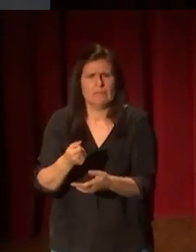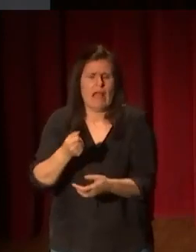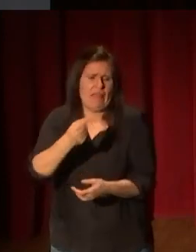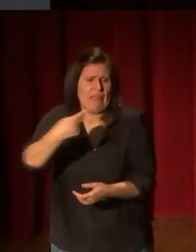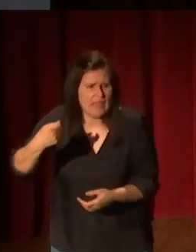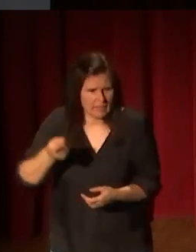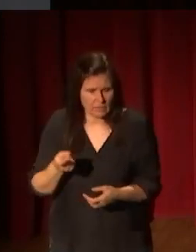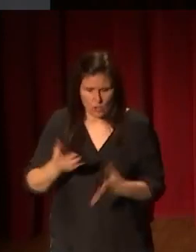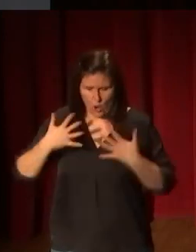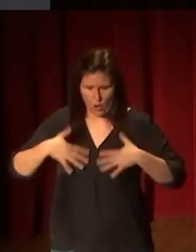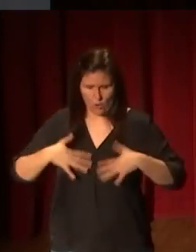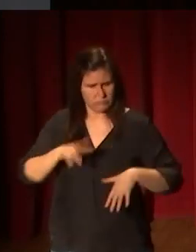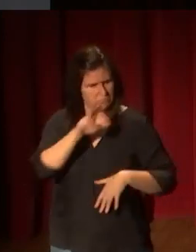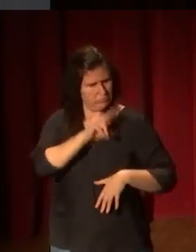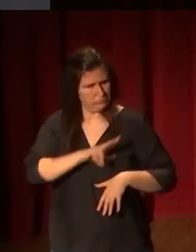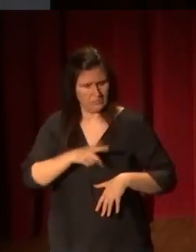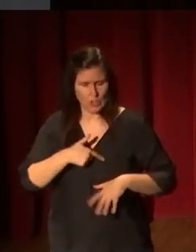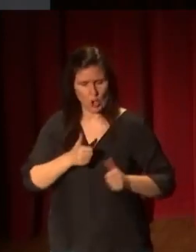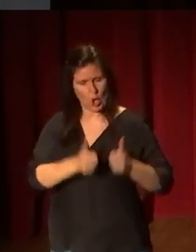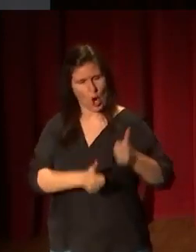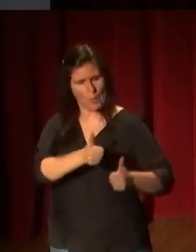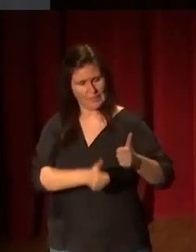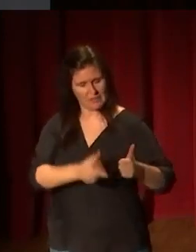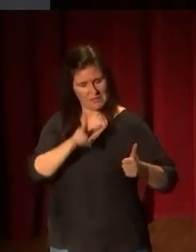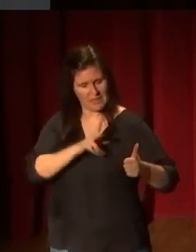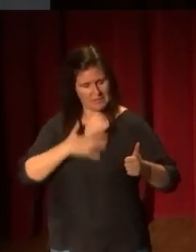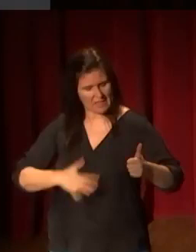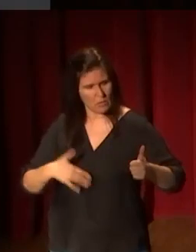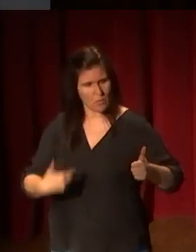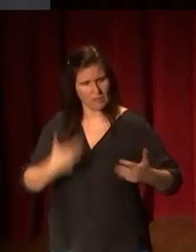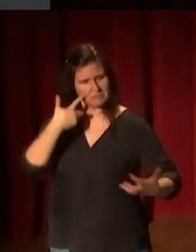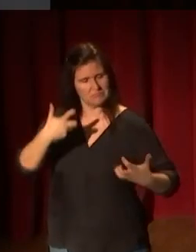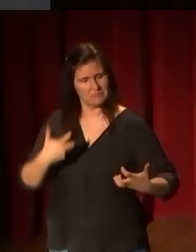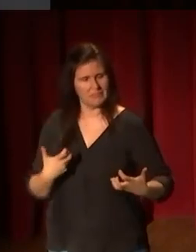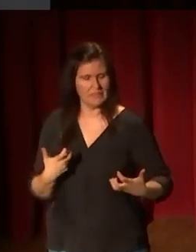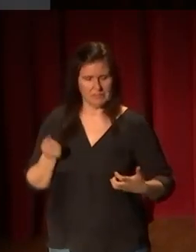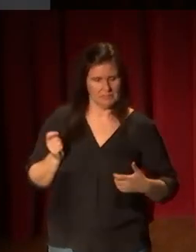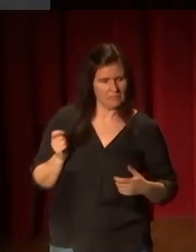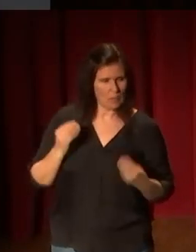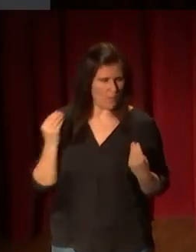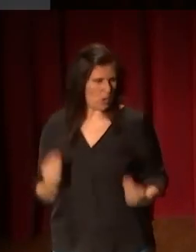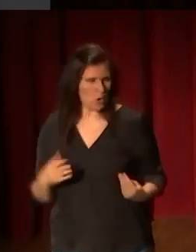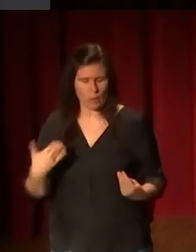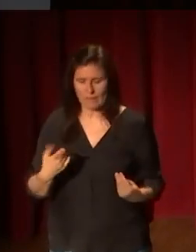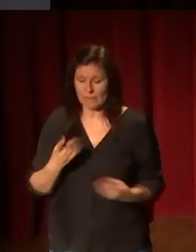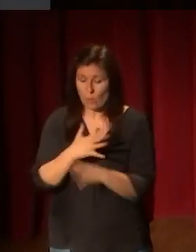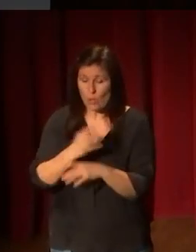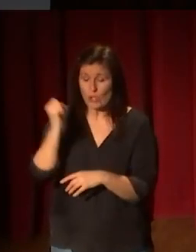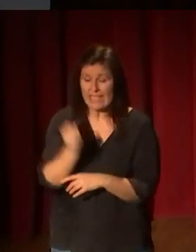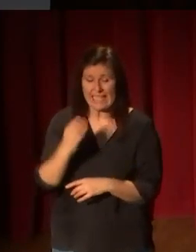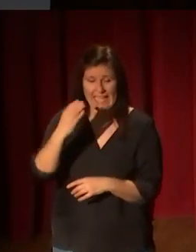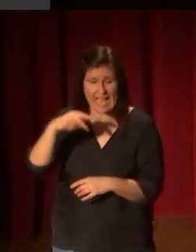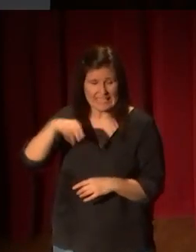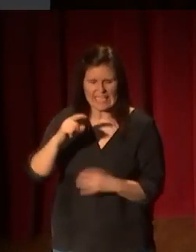vestidos y compitiendo en elegancia en pericia y en vistosidad con sus contrincantes los juegos de cañas eran